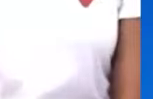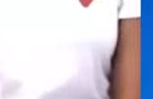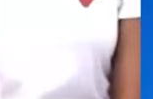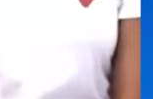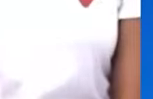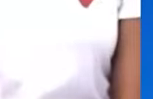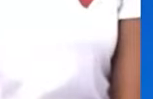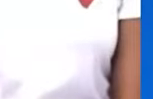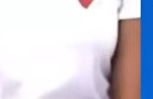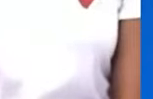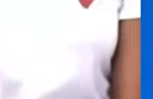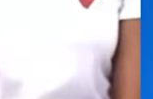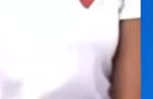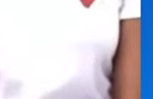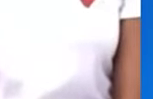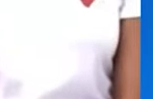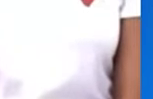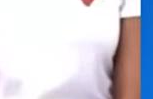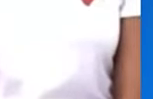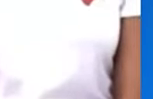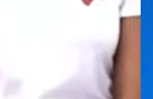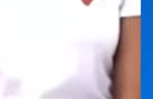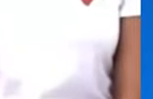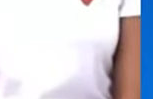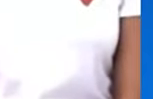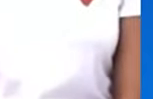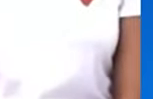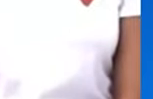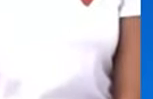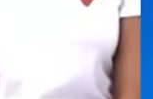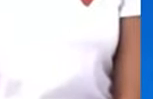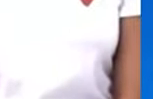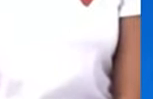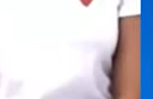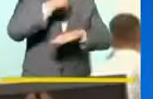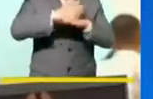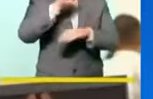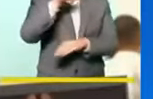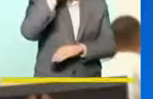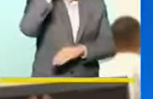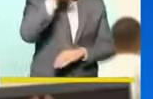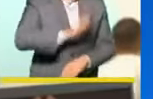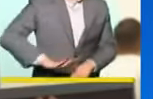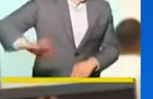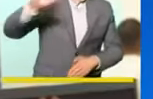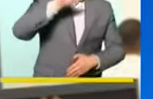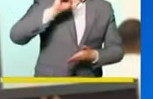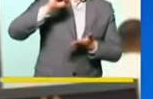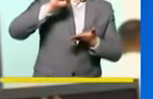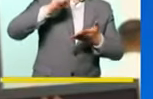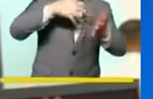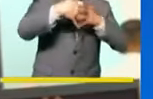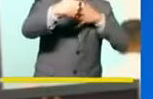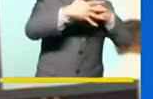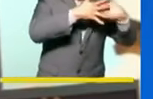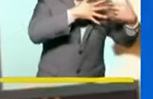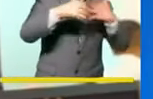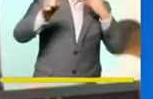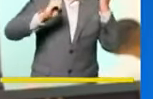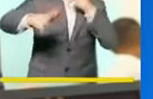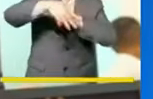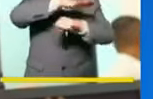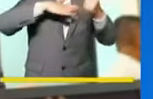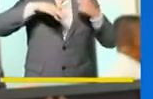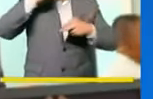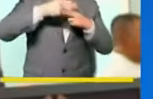doctor de la calle era el ministro de gobierno en ese momento se llamaba así el que manejaba la política y manejó por parte del gobierno